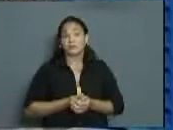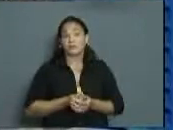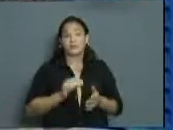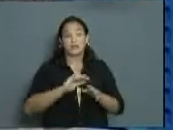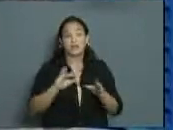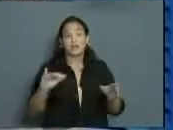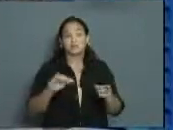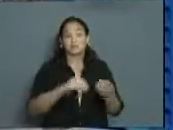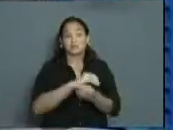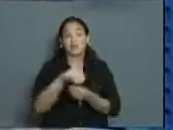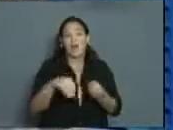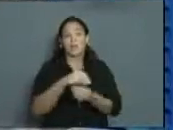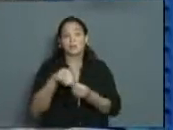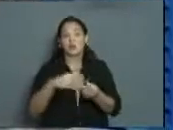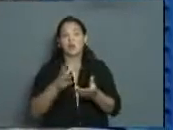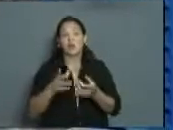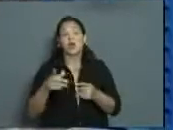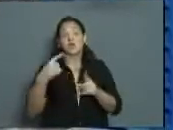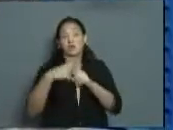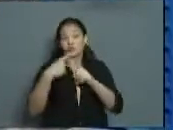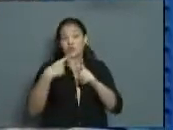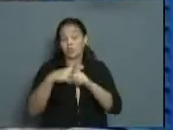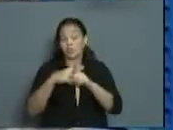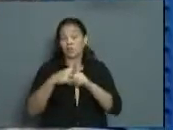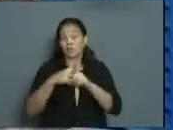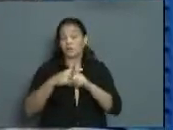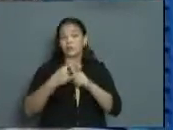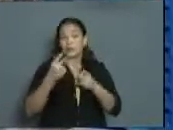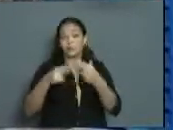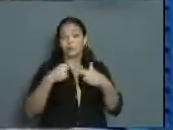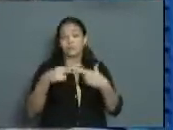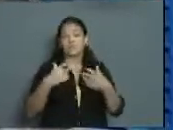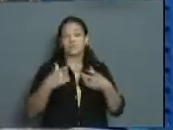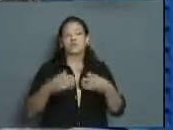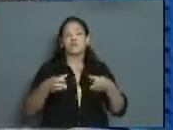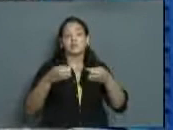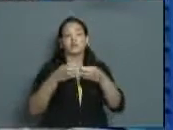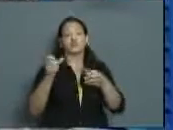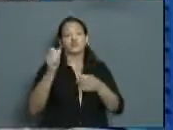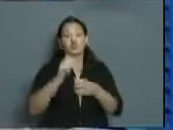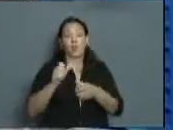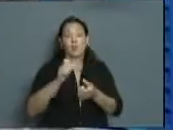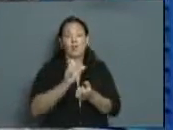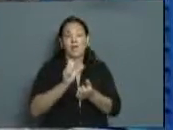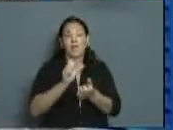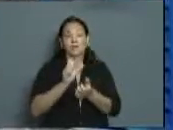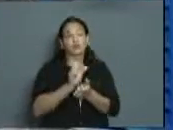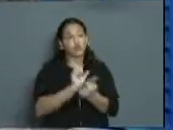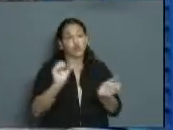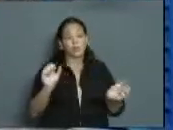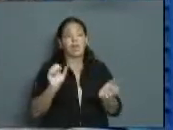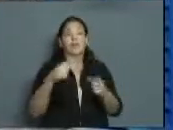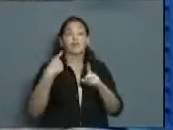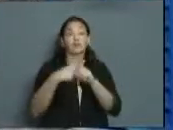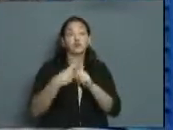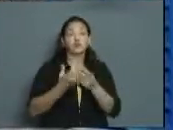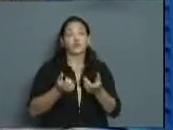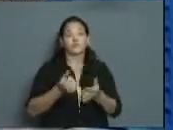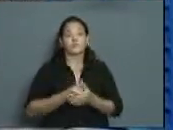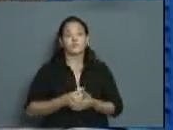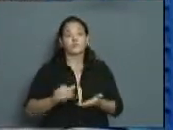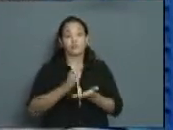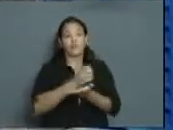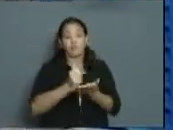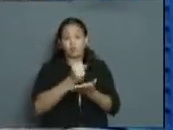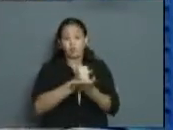paciente positivo y pasa entonces al grupo de que entonces va a haber que hacerle vacunación con Soberana Plus cuando le corresponda, según